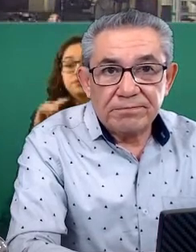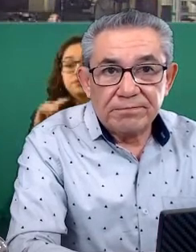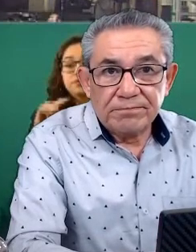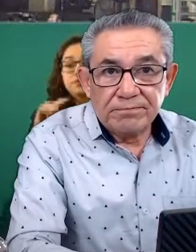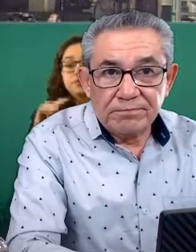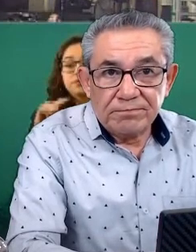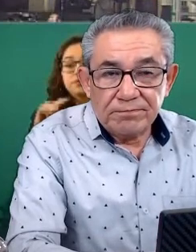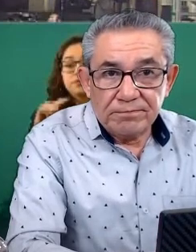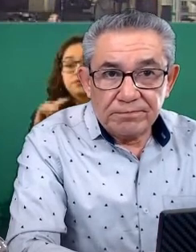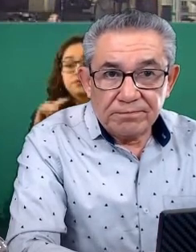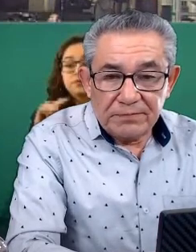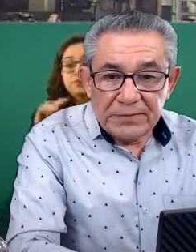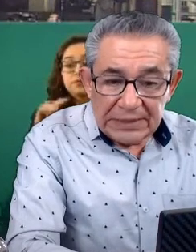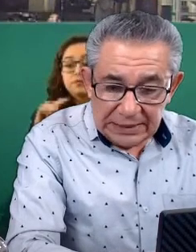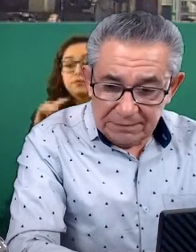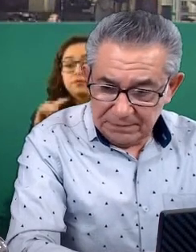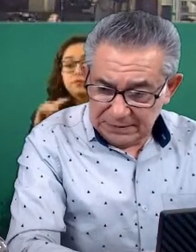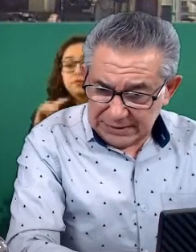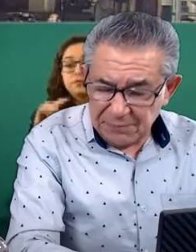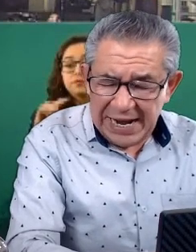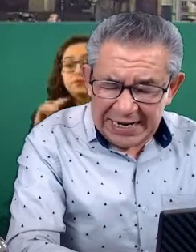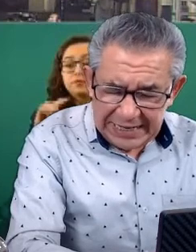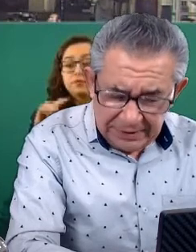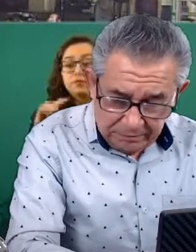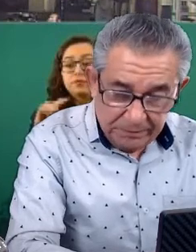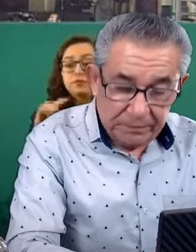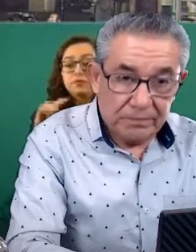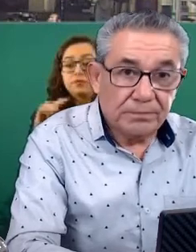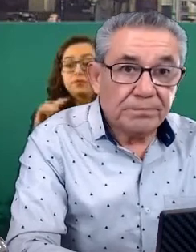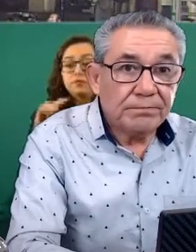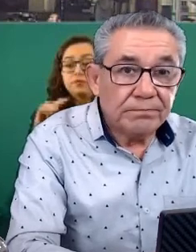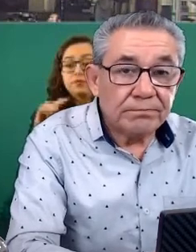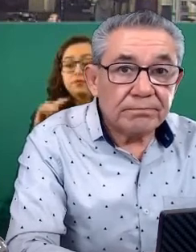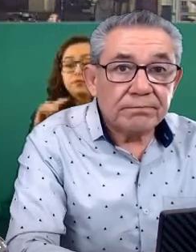aquel gobernador anterior, se me olvida su nombre, un señor que se estuvo muy enfermo,